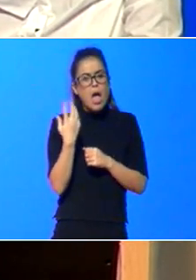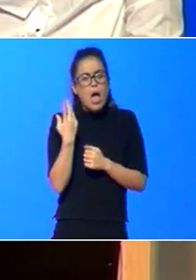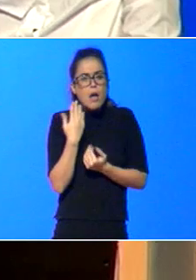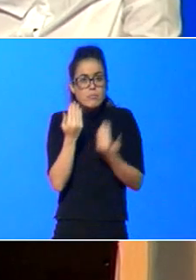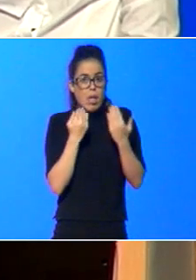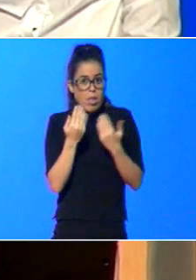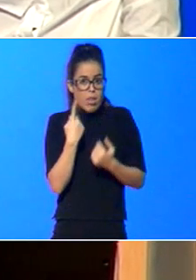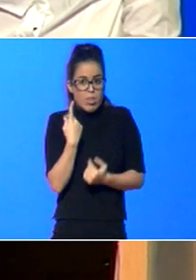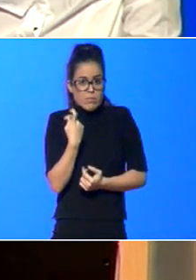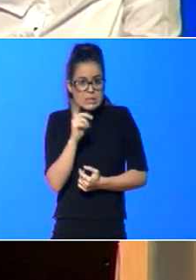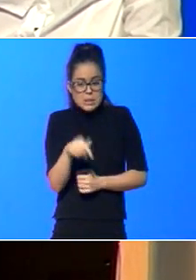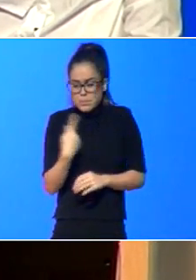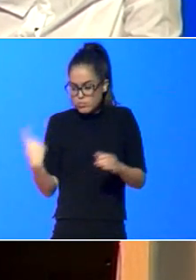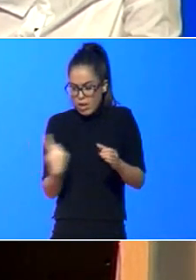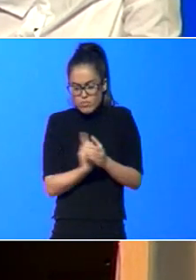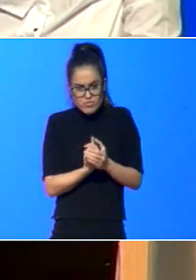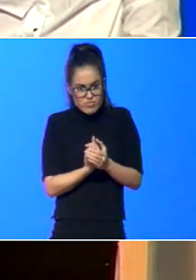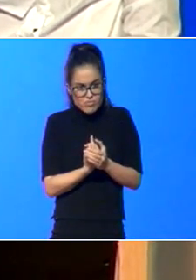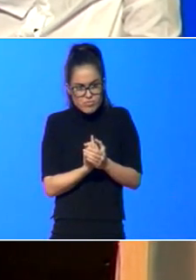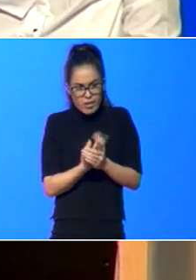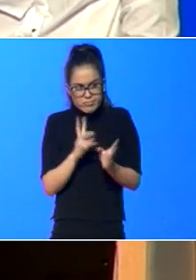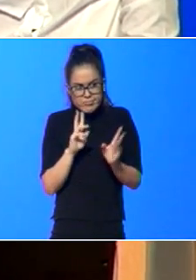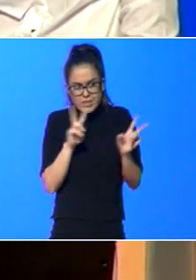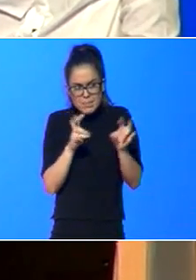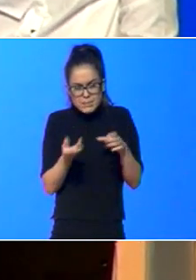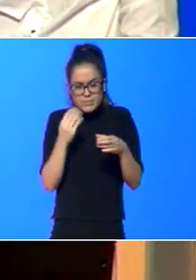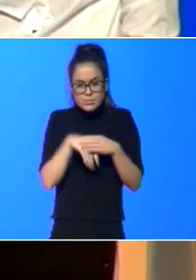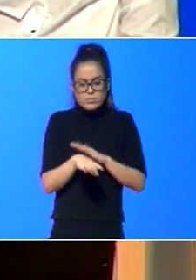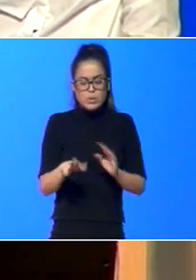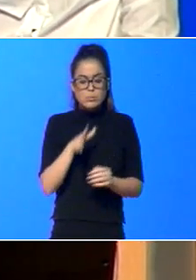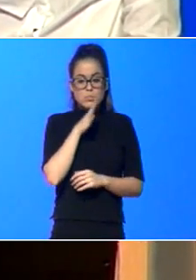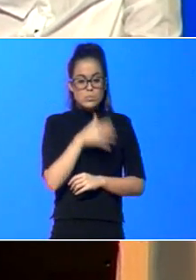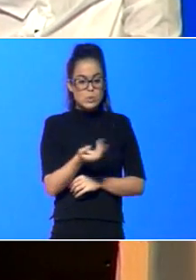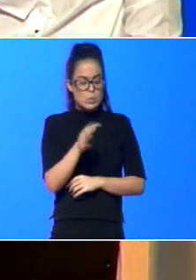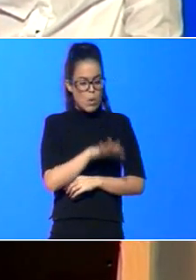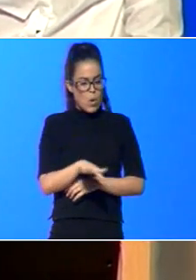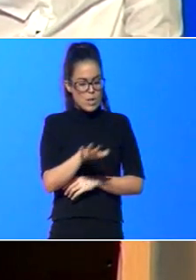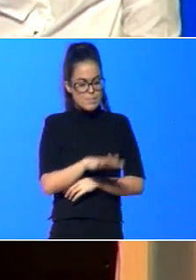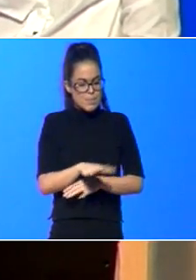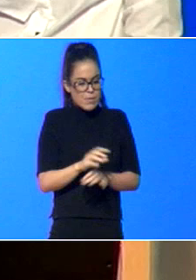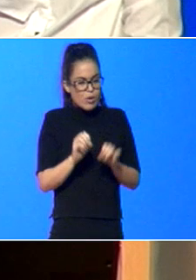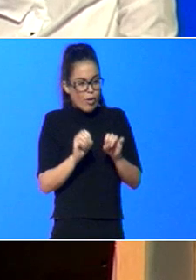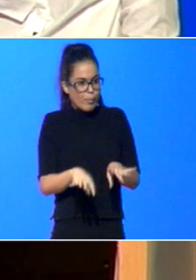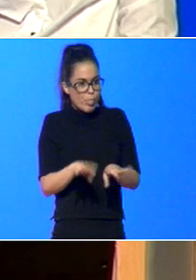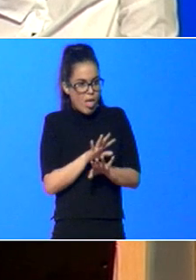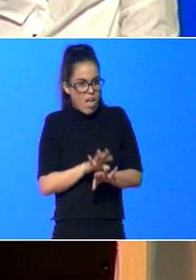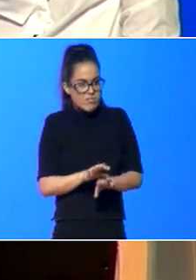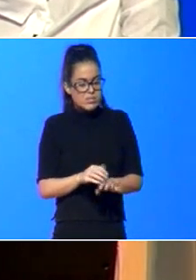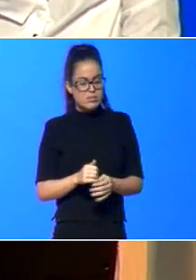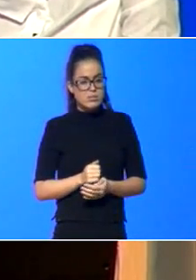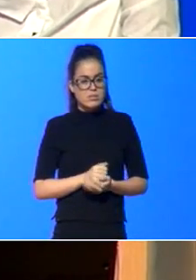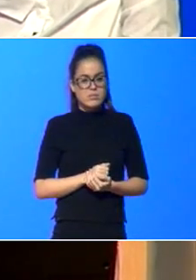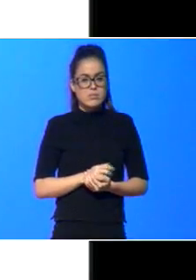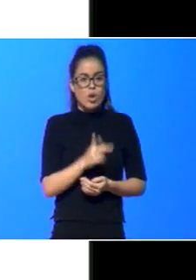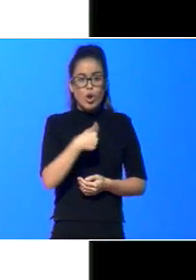no renunciamos a los espacios y renunciar a estar en los espacios comunes es como no estar. De ahí entendemos